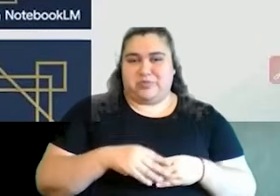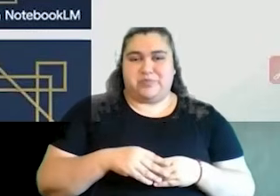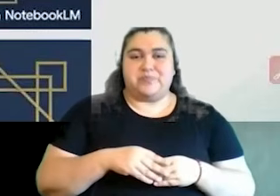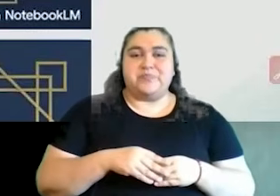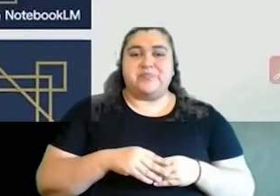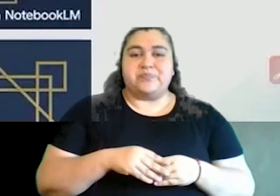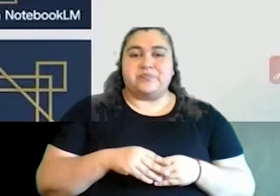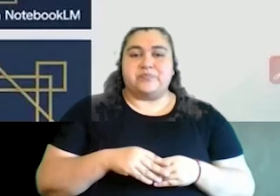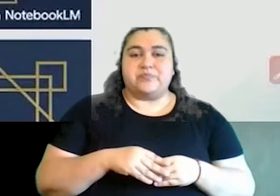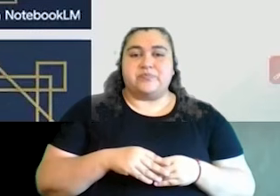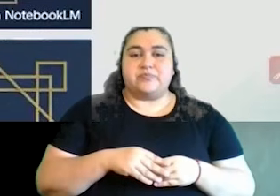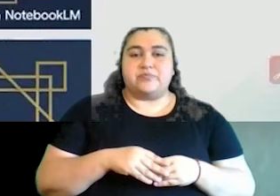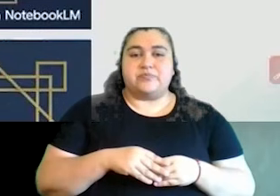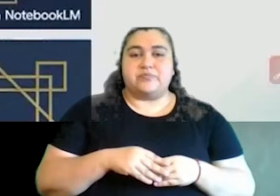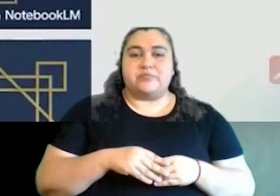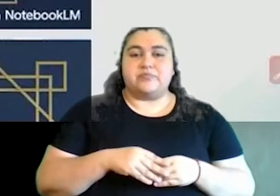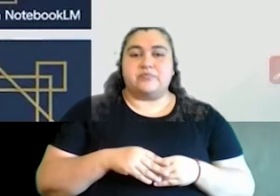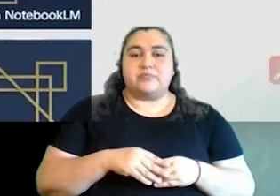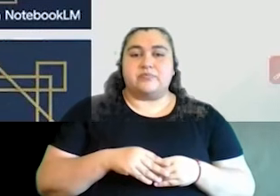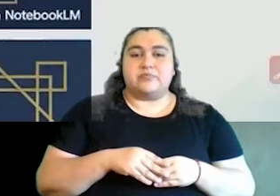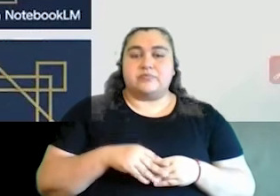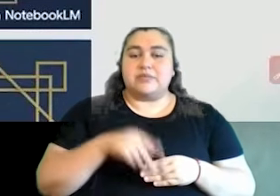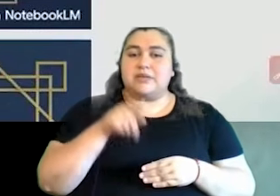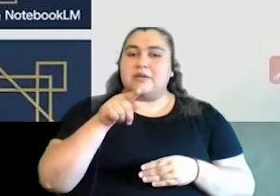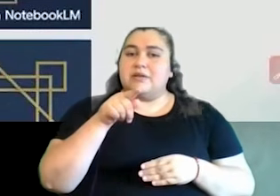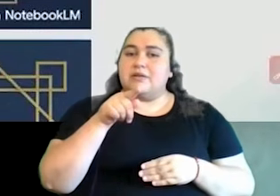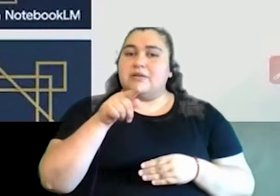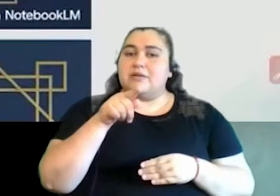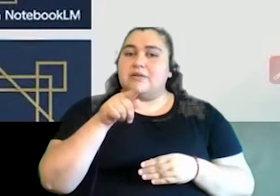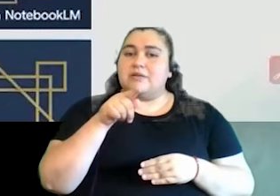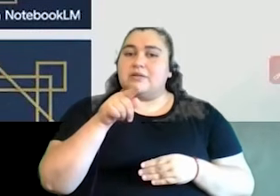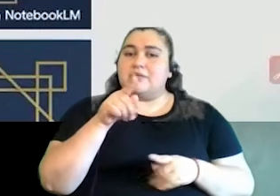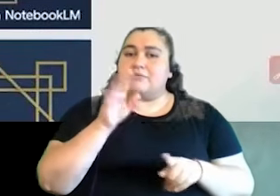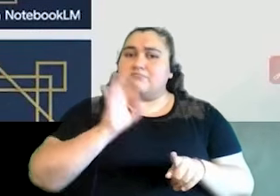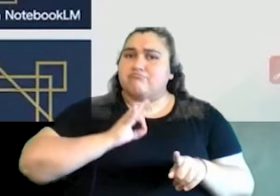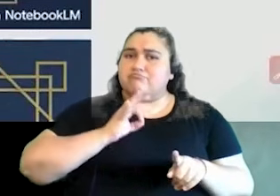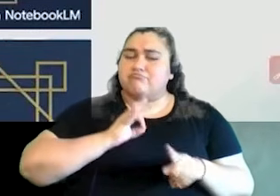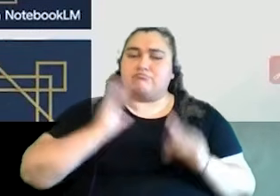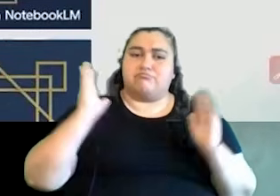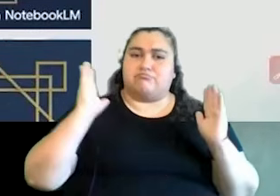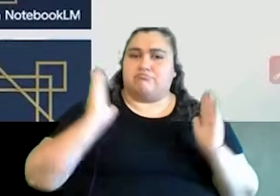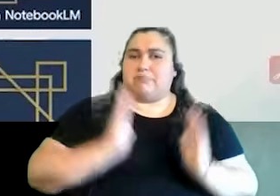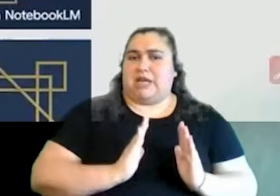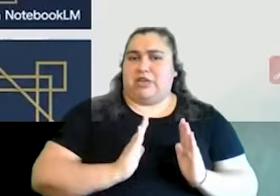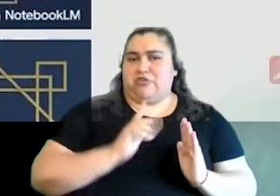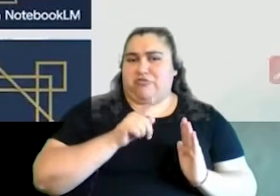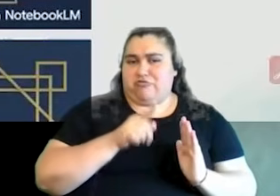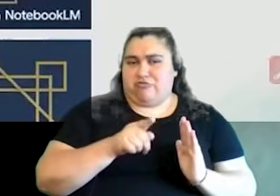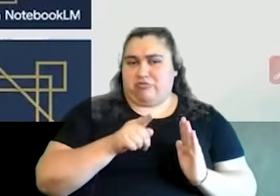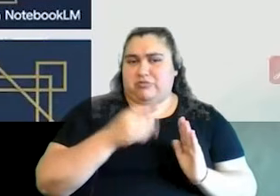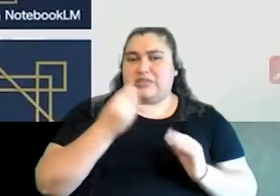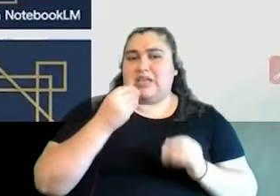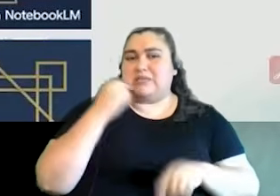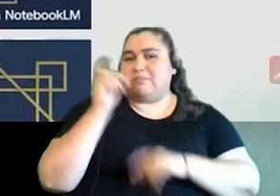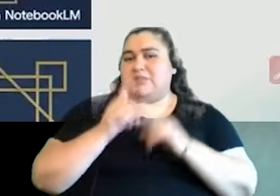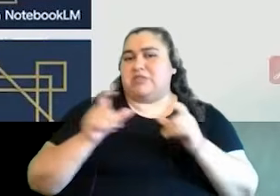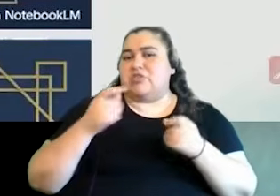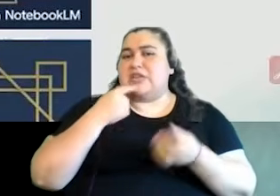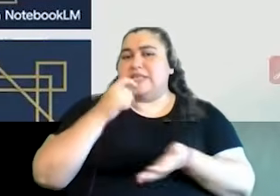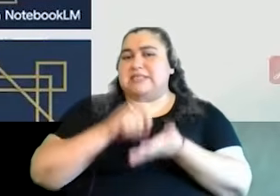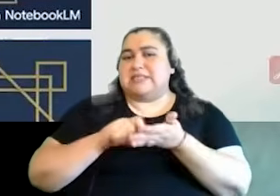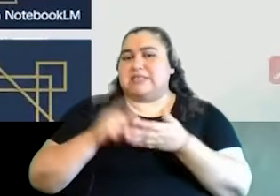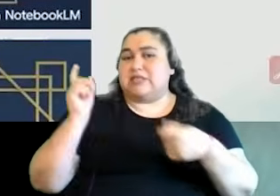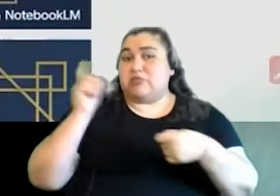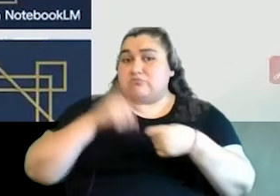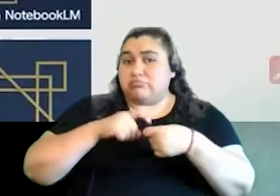se reduce lo que es la prescripción de contribuyentes inscriptos y de